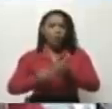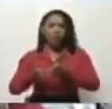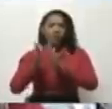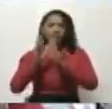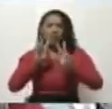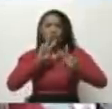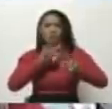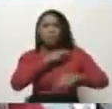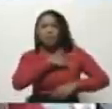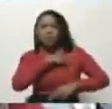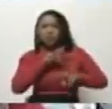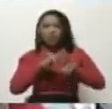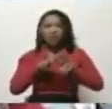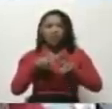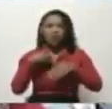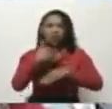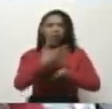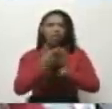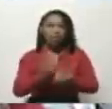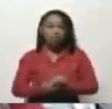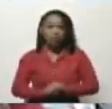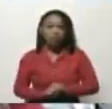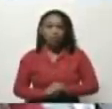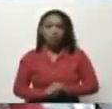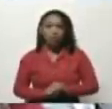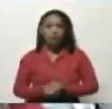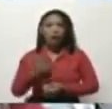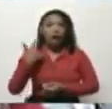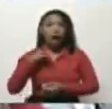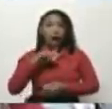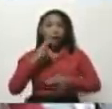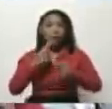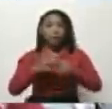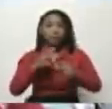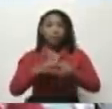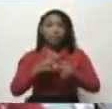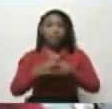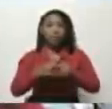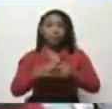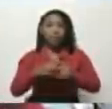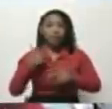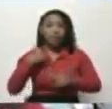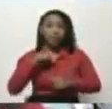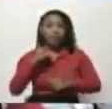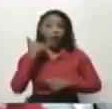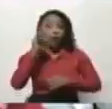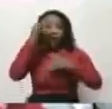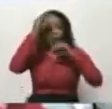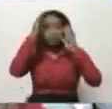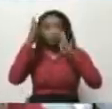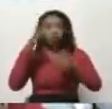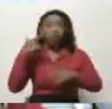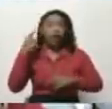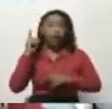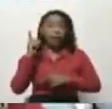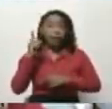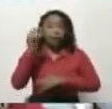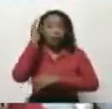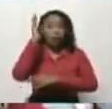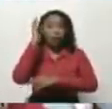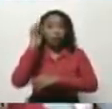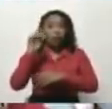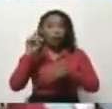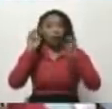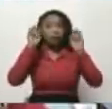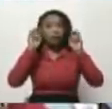Vivienda Venezuela? ¿Cuándo? Tenemos un riesgo, y tenemos un riesgo que hay que atender, y este Congreso es el sitio